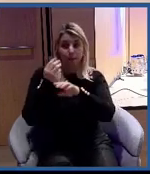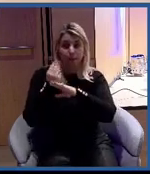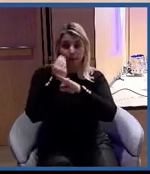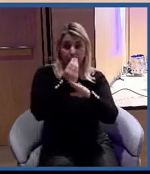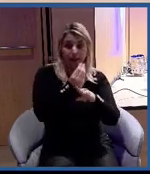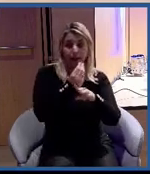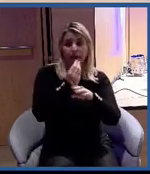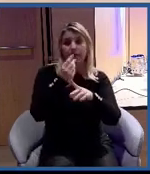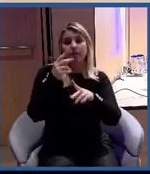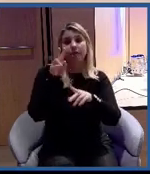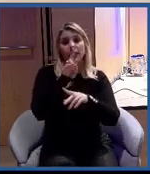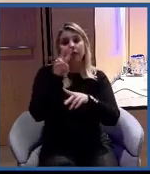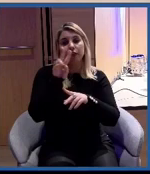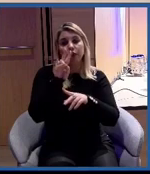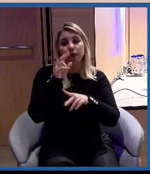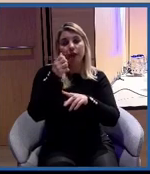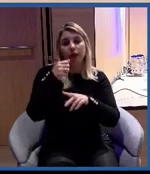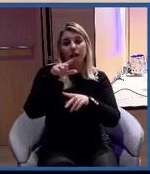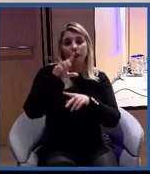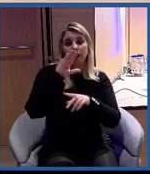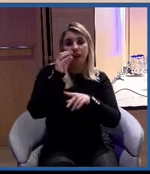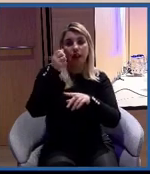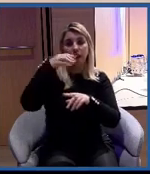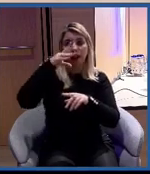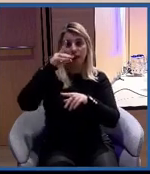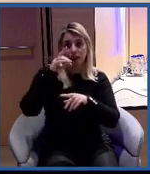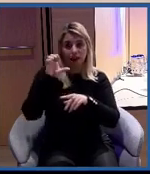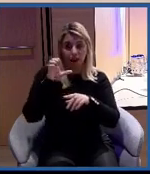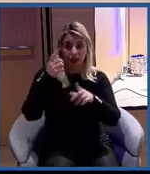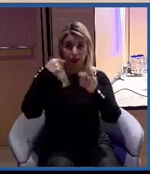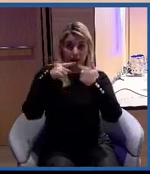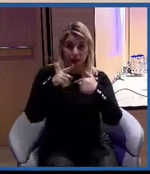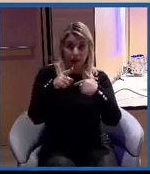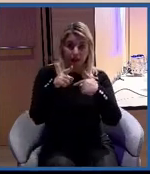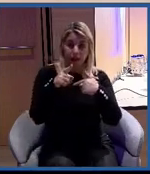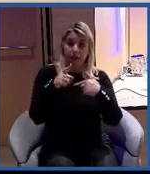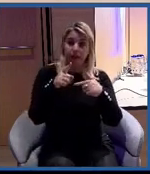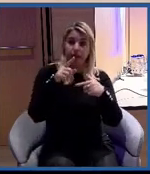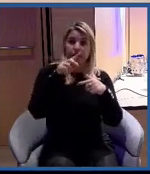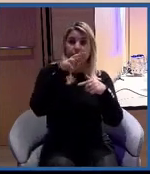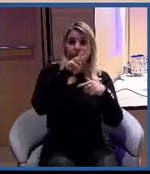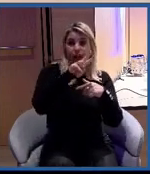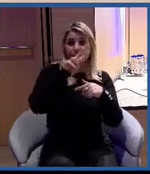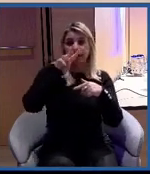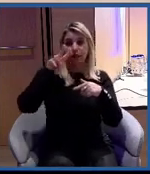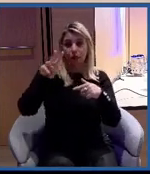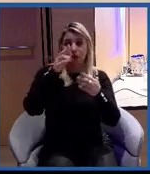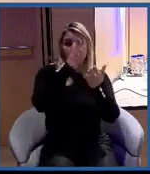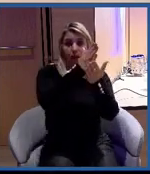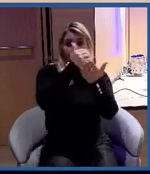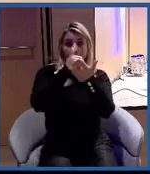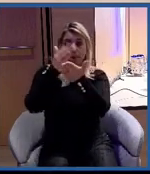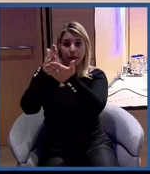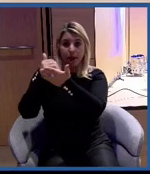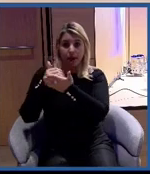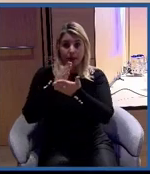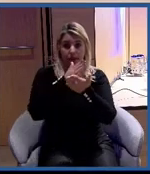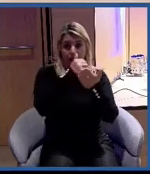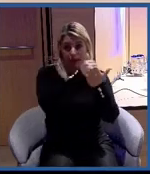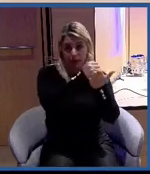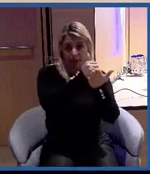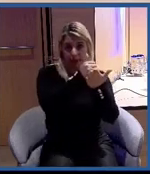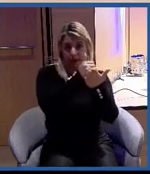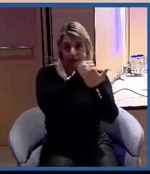de las cabeceras departamentales el país está dividido en 22 cabeceras 22 departamentos con una